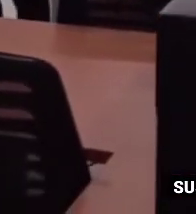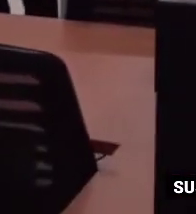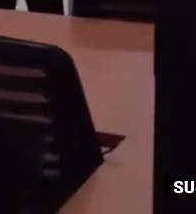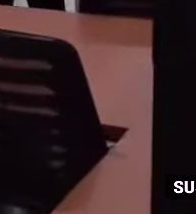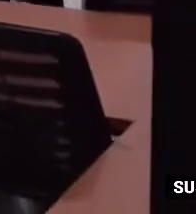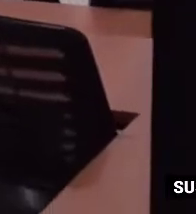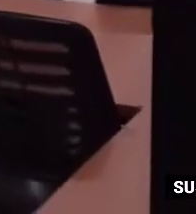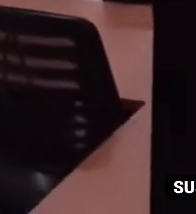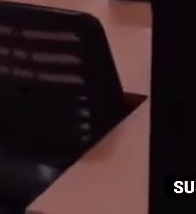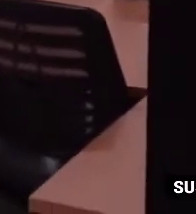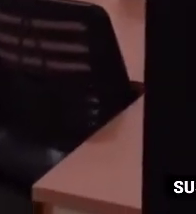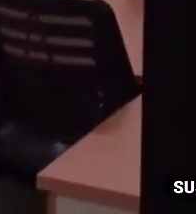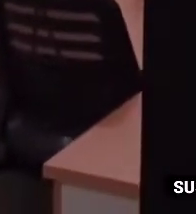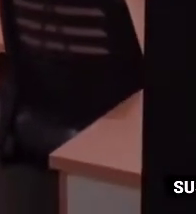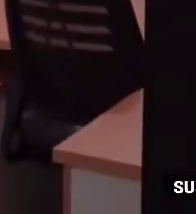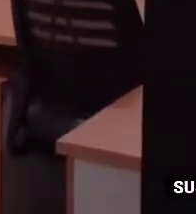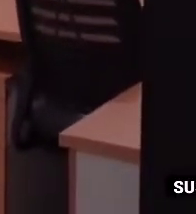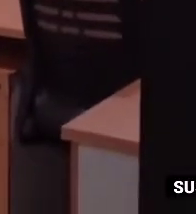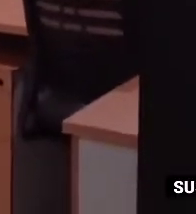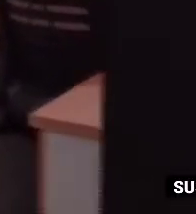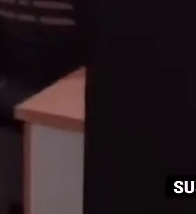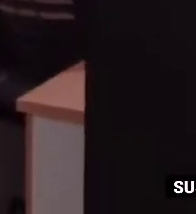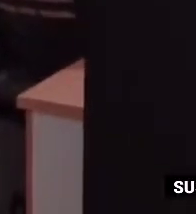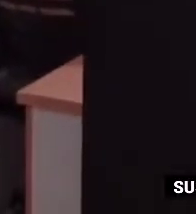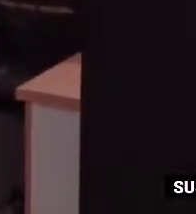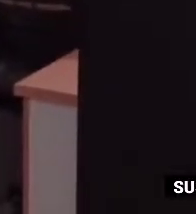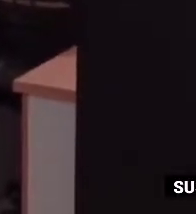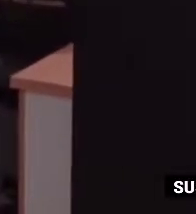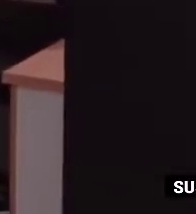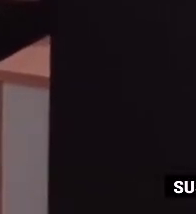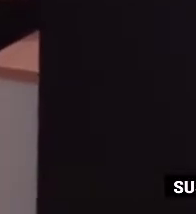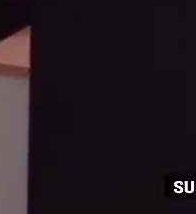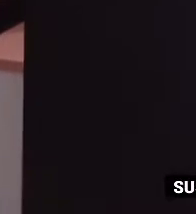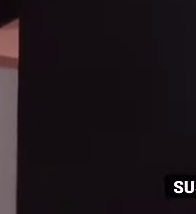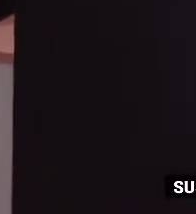Es el mejor helipuerto. Exacto. Sí, quedó muy bien. Y ya